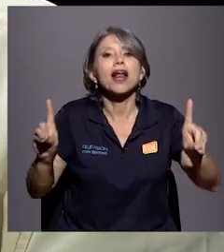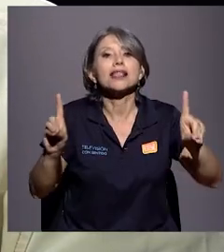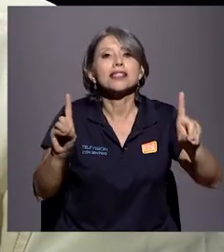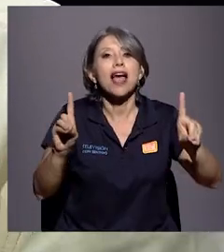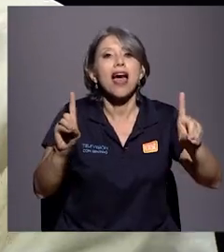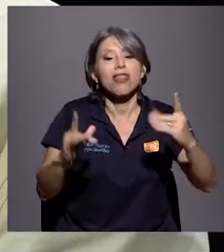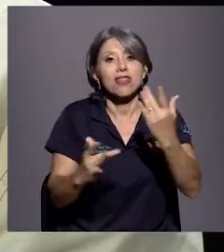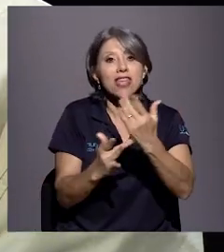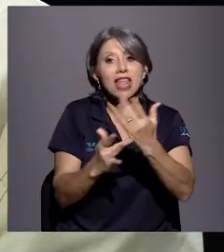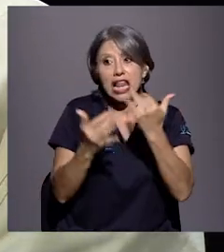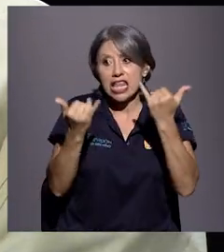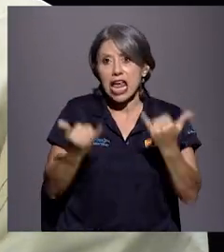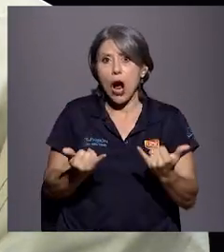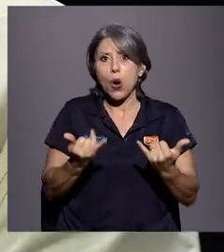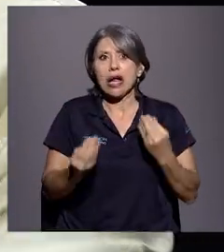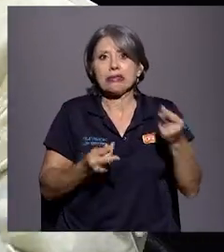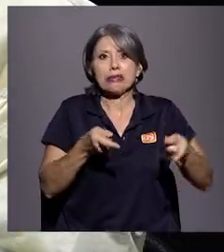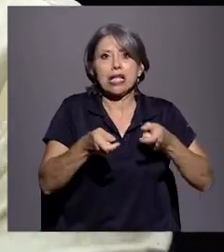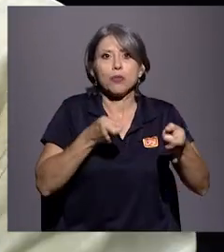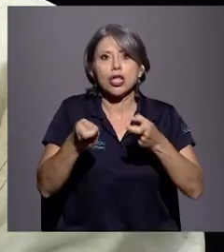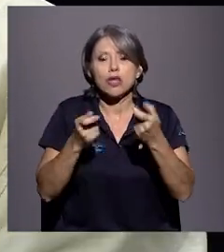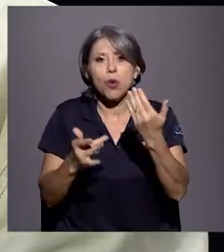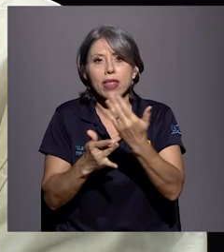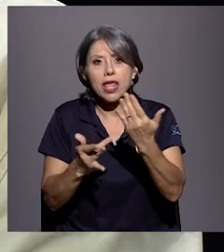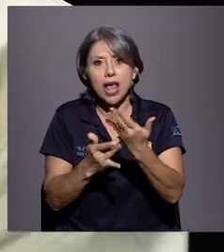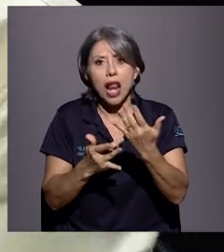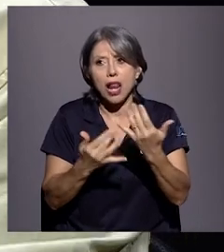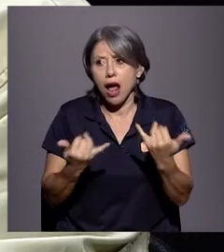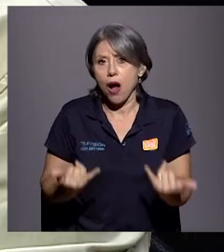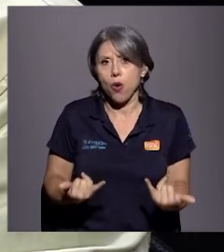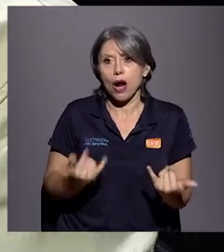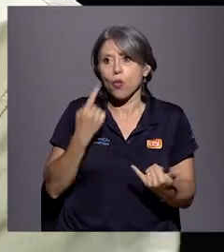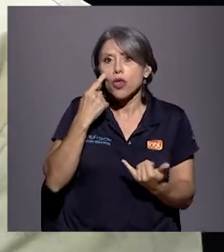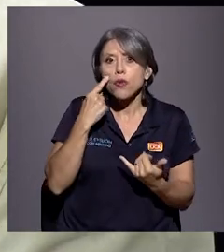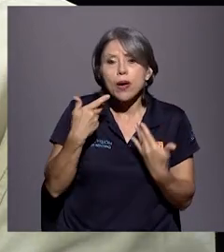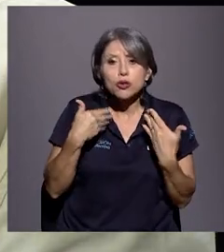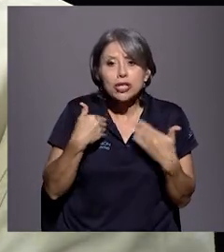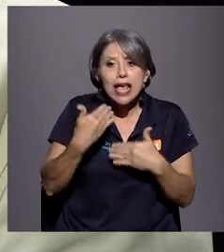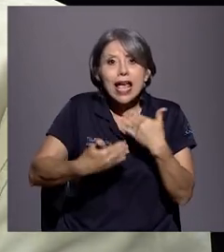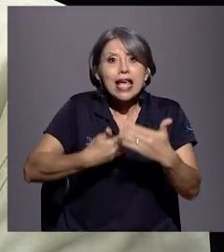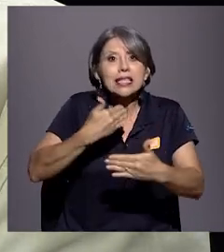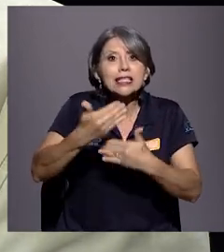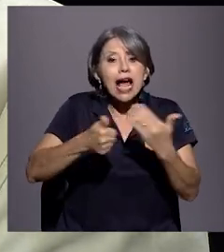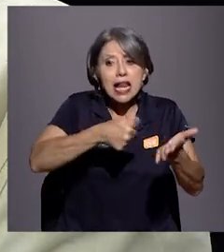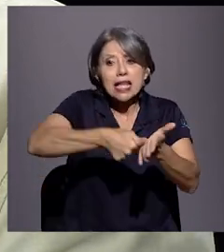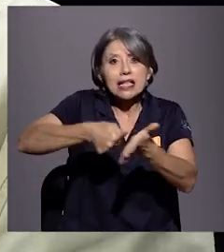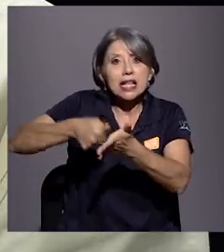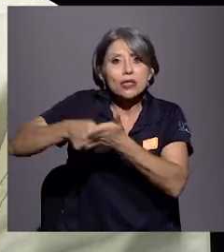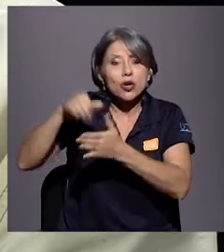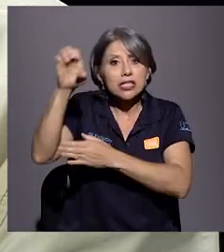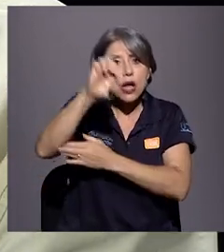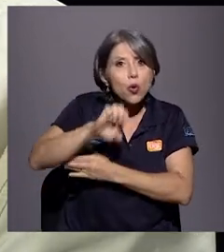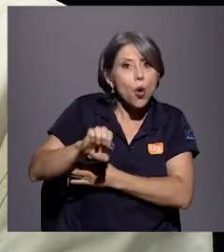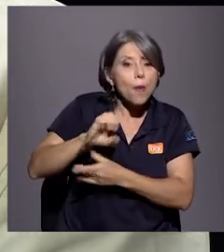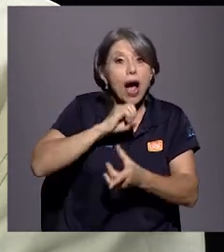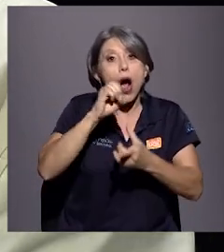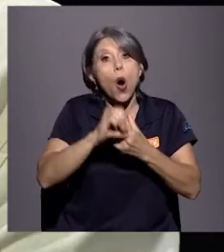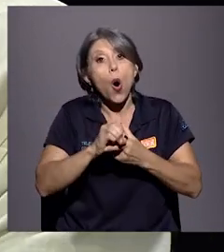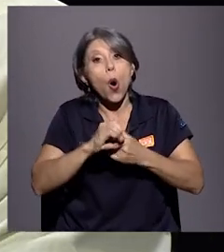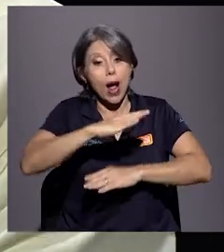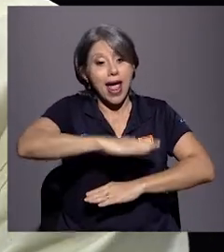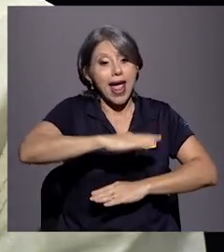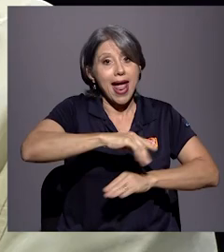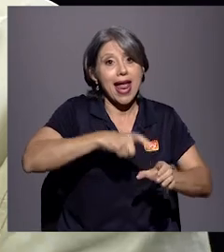digital. Es en lo que estamos. Cuando vemos Steve Bannon a condicionar las elecciones parlamentarias de Europa o el Brexit